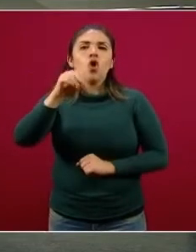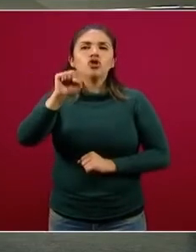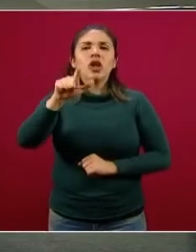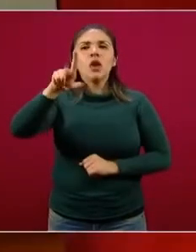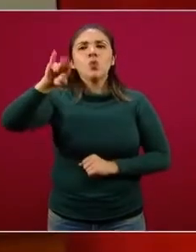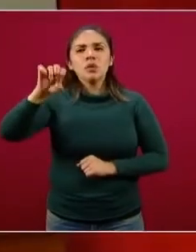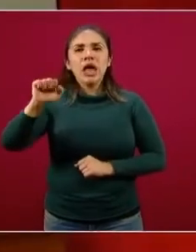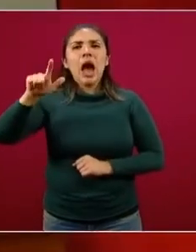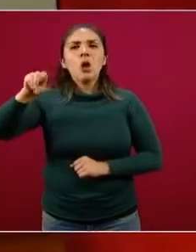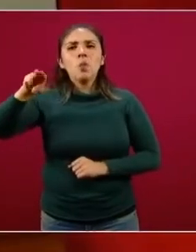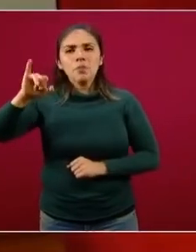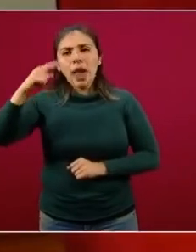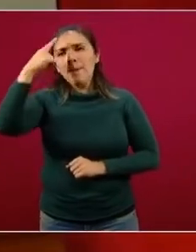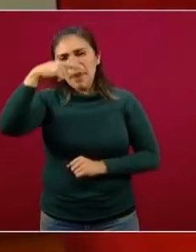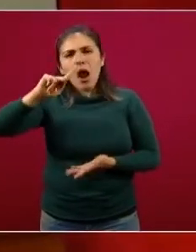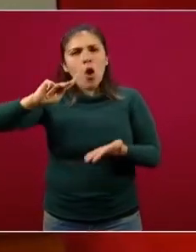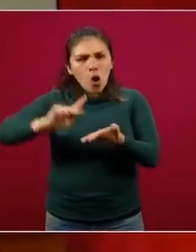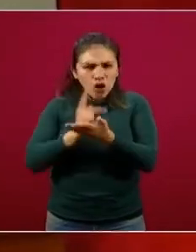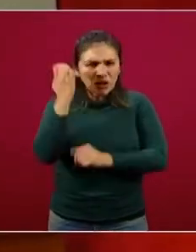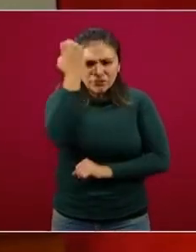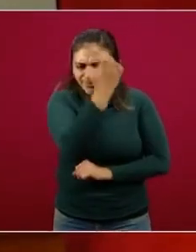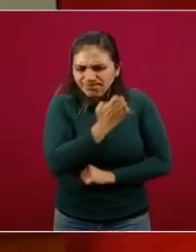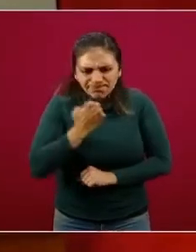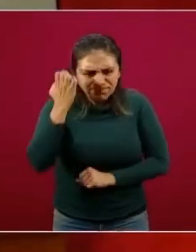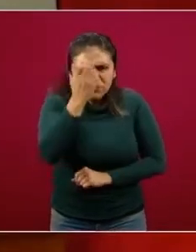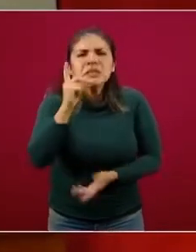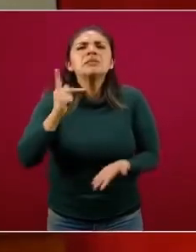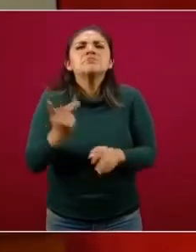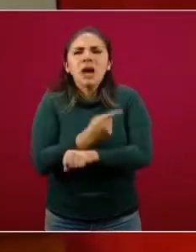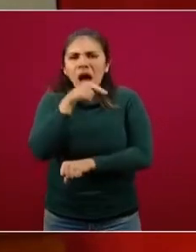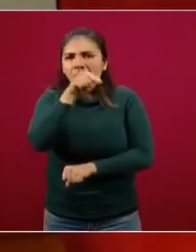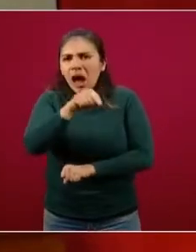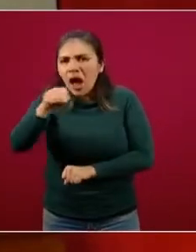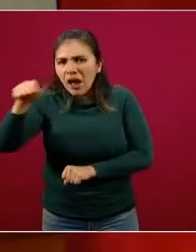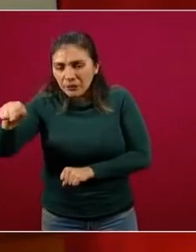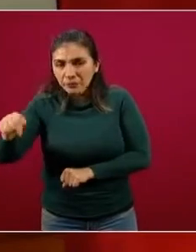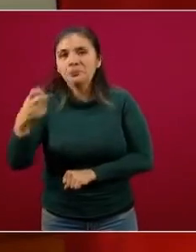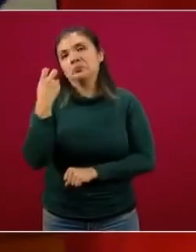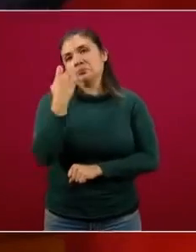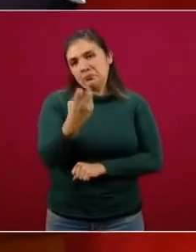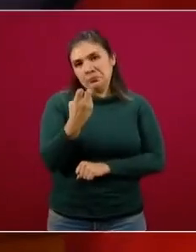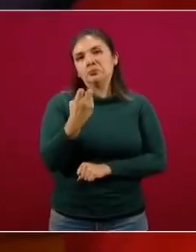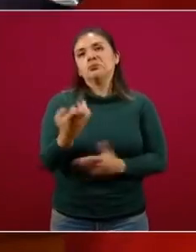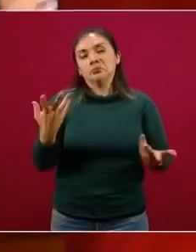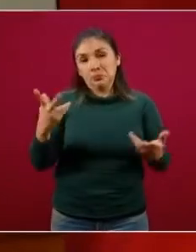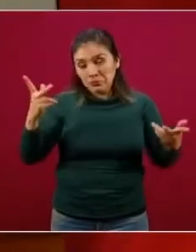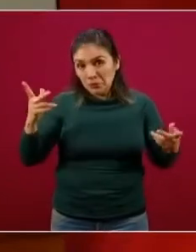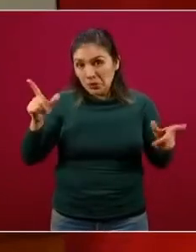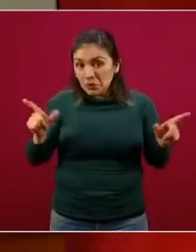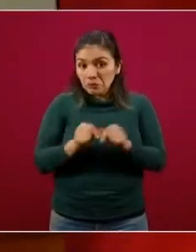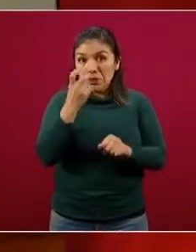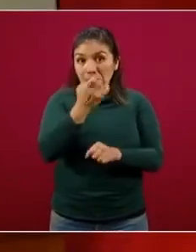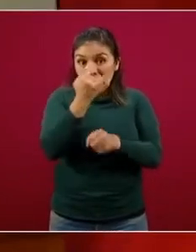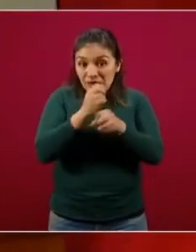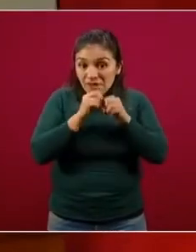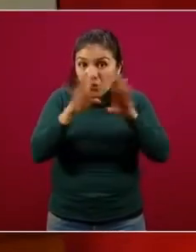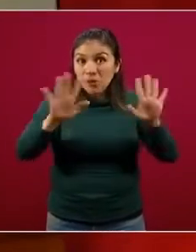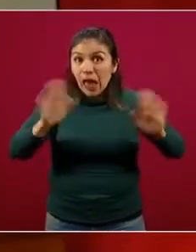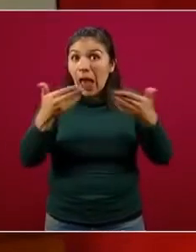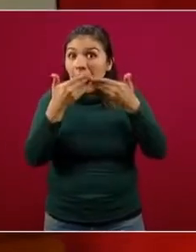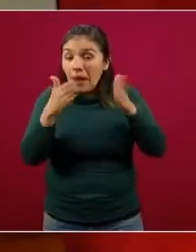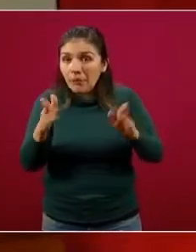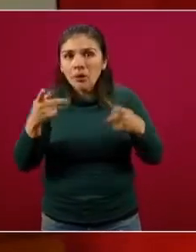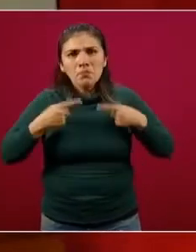para que se rectifiquen los datos. Así también es que con estos datos abiertos, la gente,